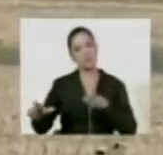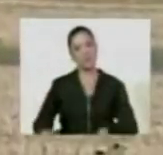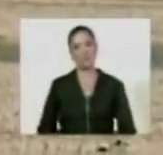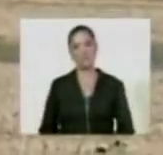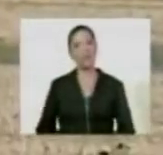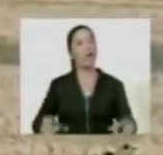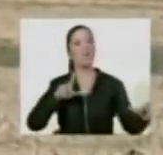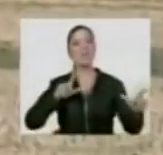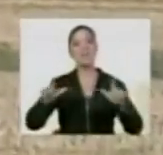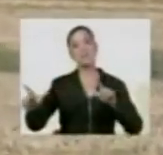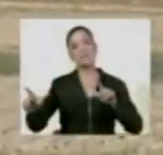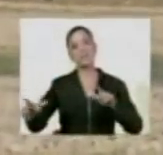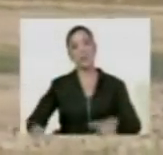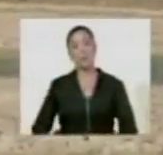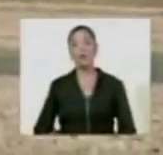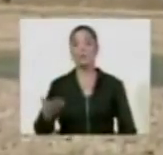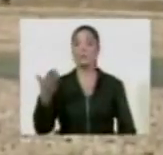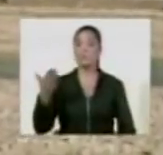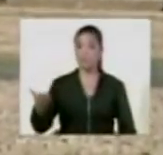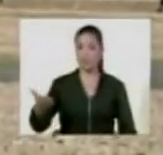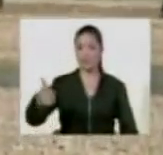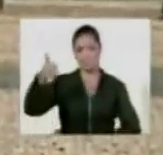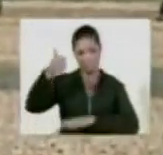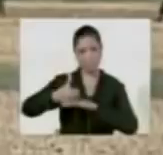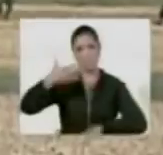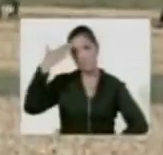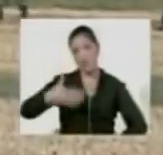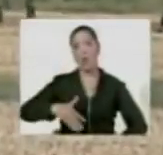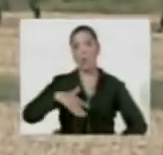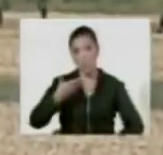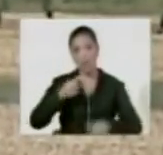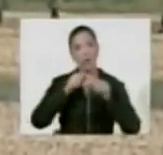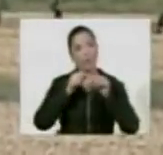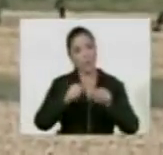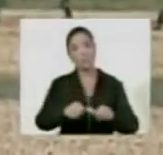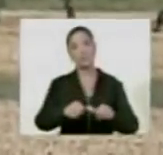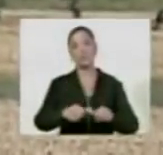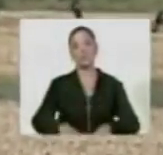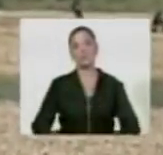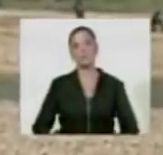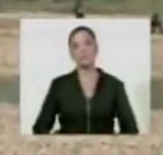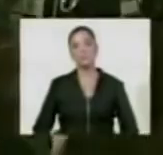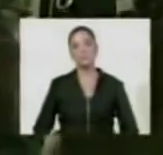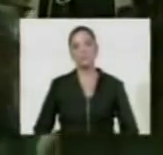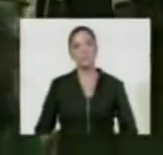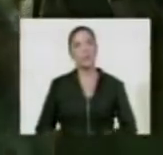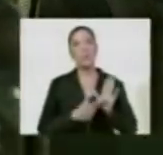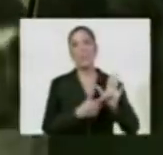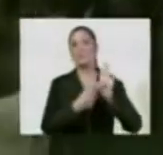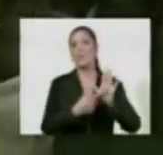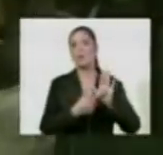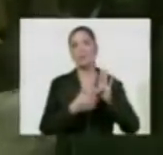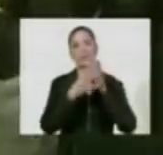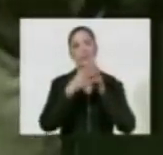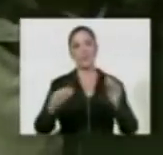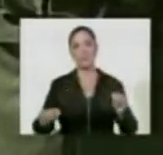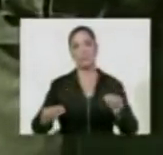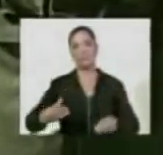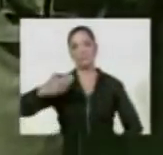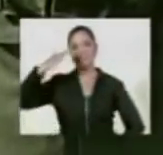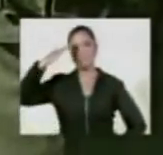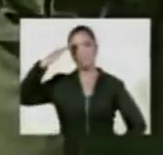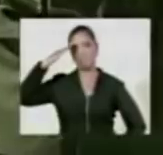estamos listos para que usted, mi comandante en jefe, pueda continuar con todas estas demostraciones a sus órdenes